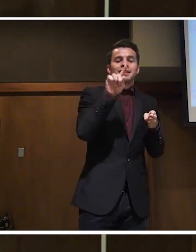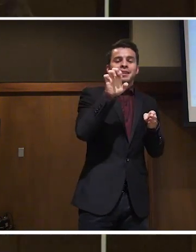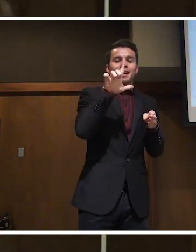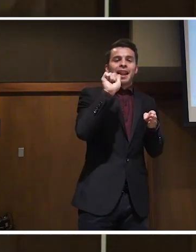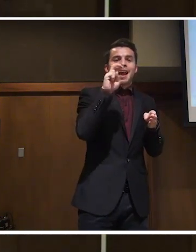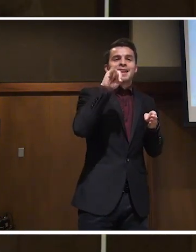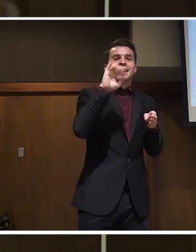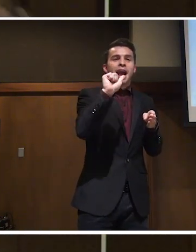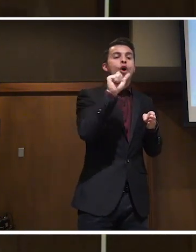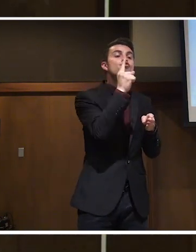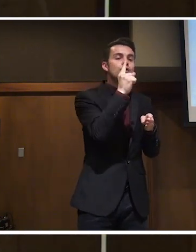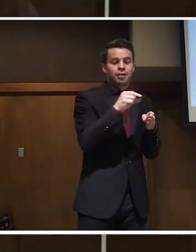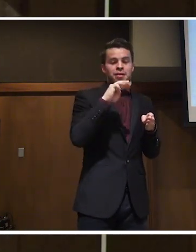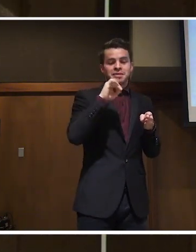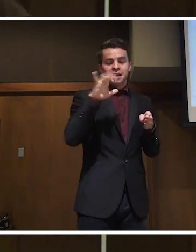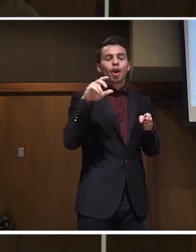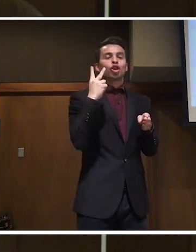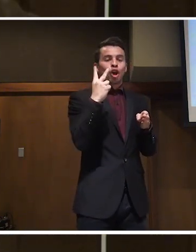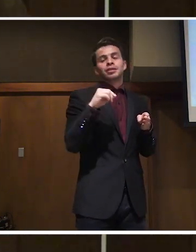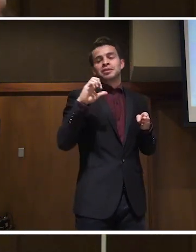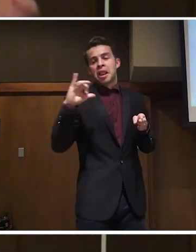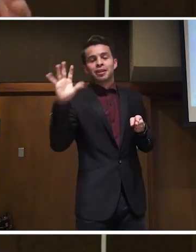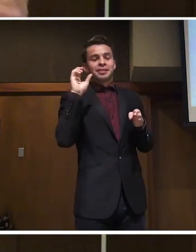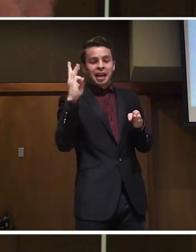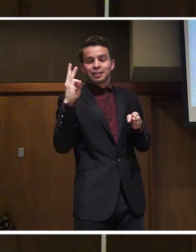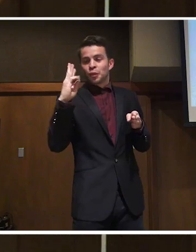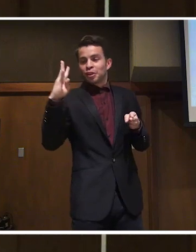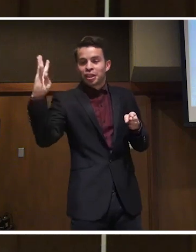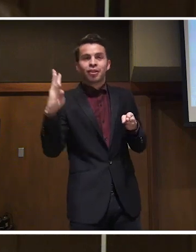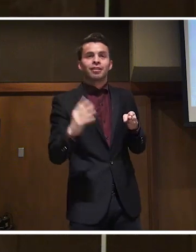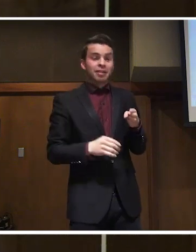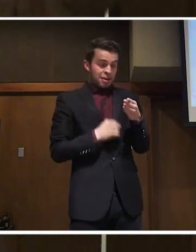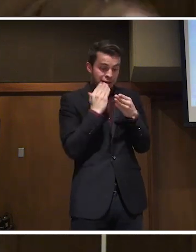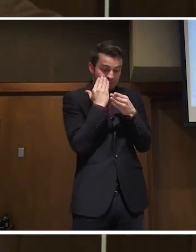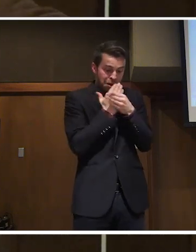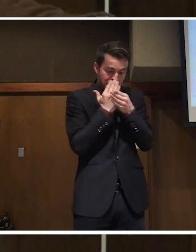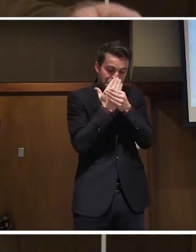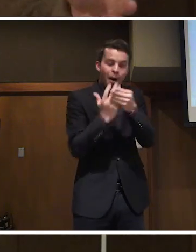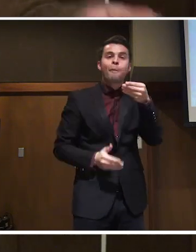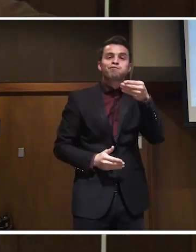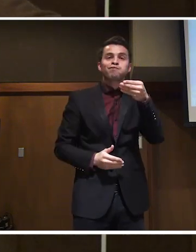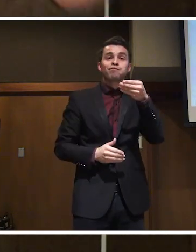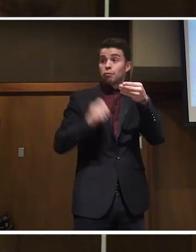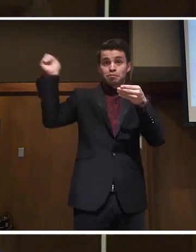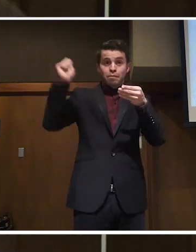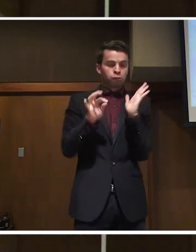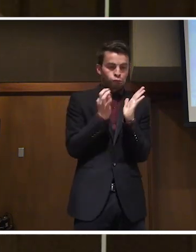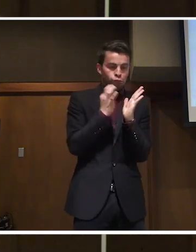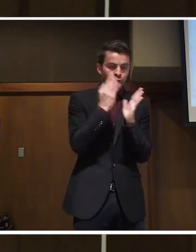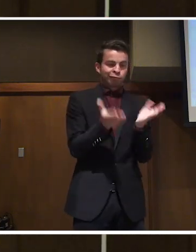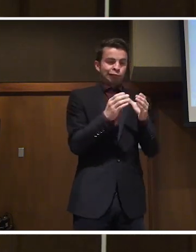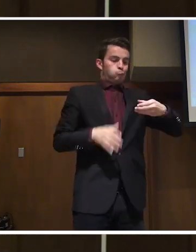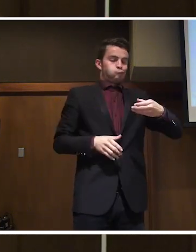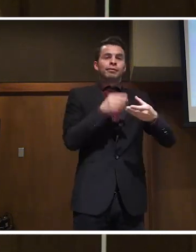como miscelánea número 1, miscelánea número 900 tal, y dentro de ella hay 10 libros distintos, uno sobre un asesinato, un folleto, otro